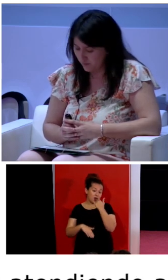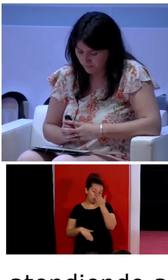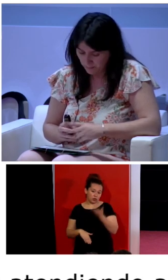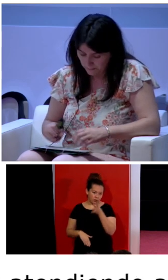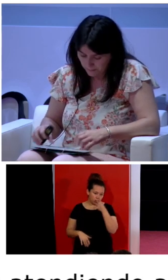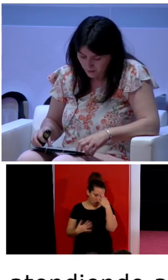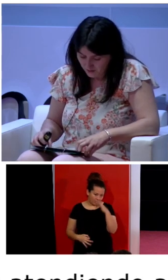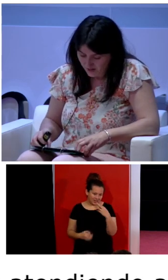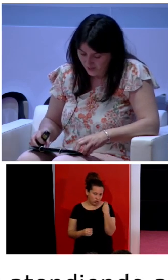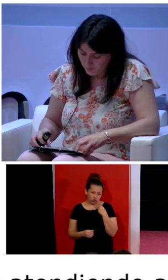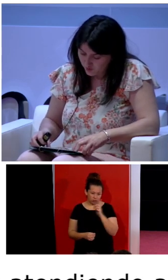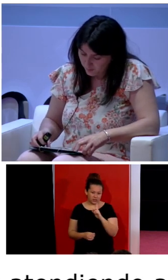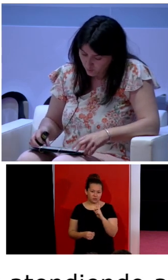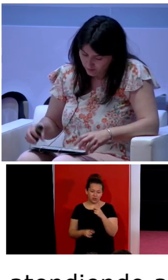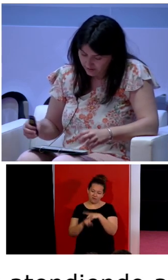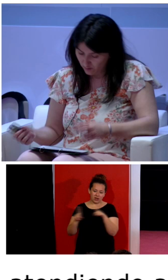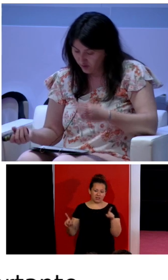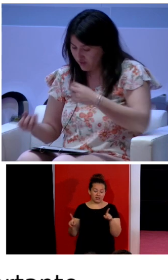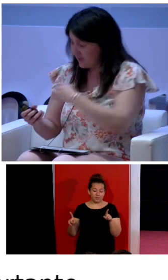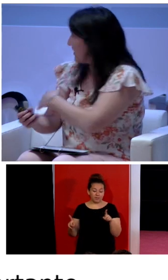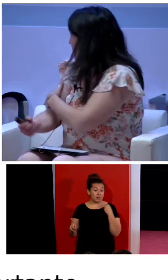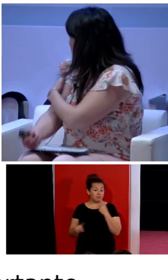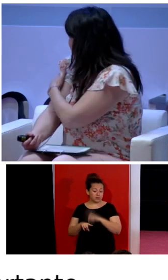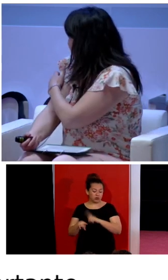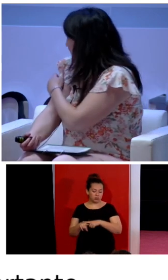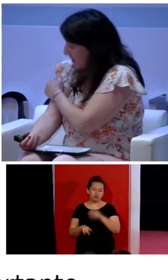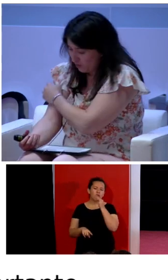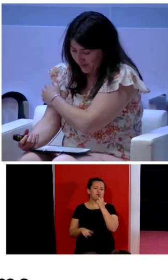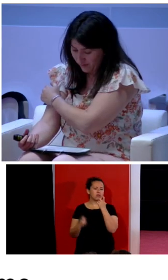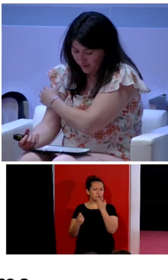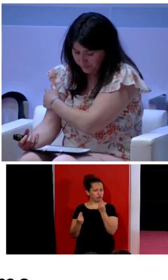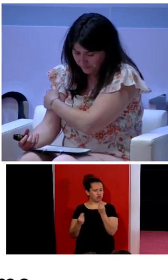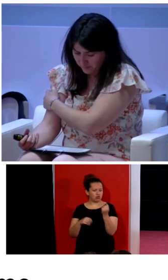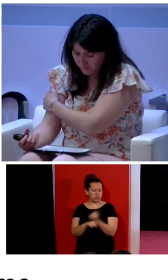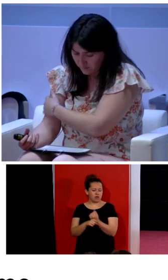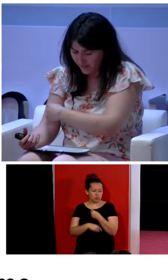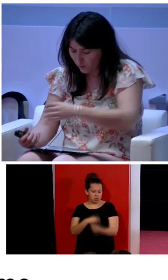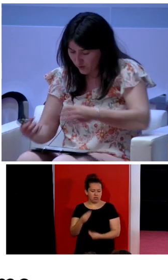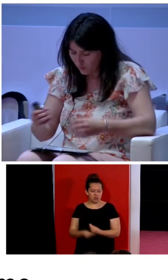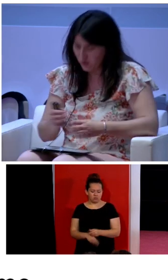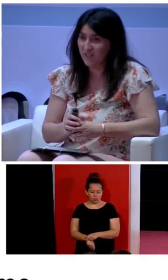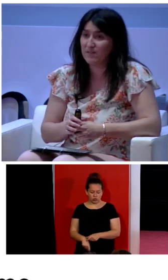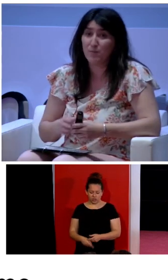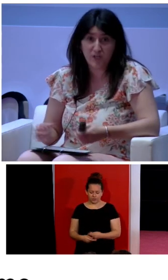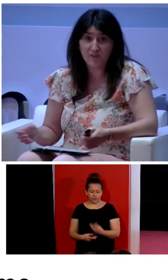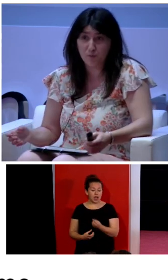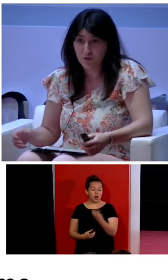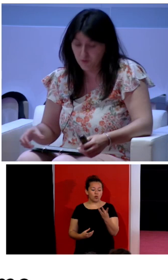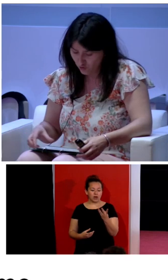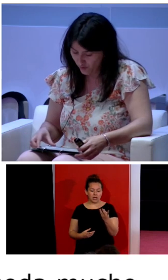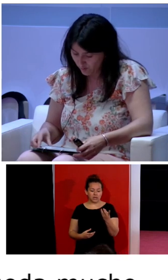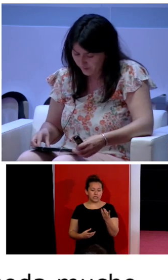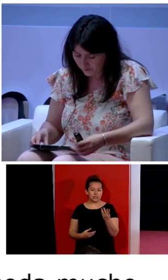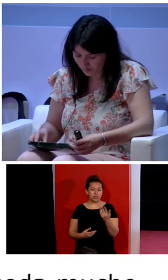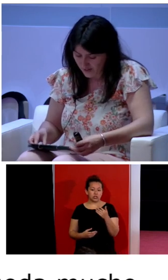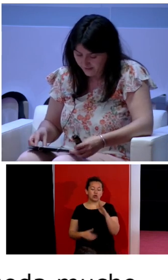mismo. Al mismo tiempo, aunque todavía queda mucho trabajo por hacer, en algunas convocatorias se van poniendo a disposición,